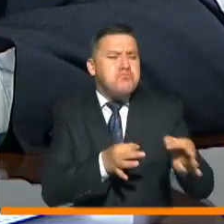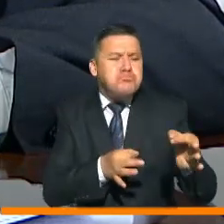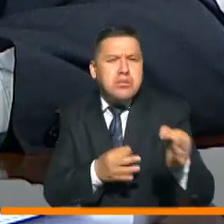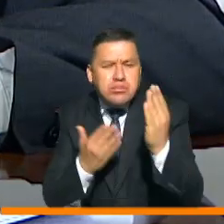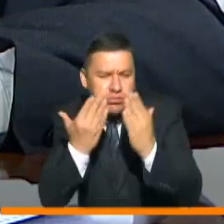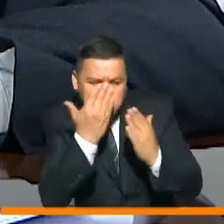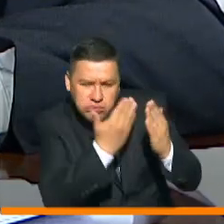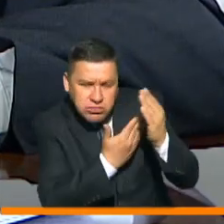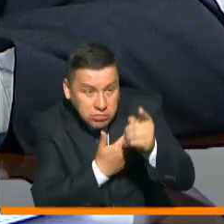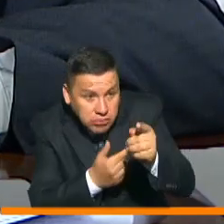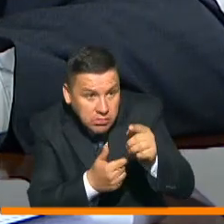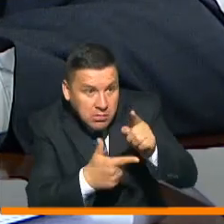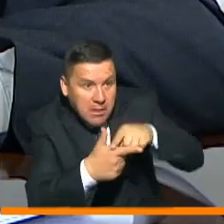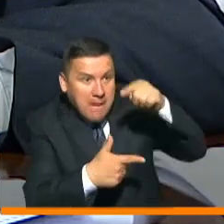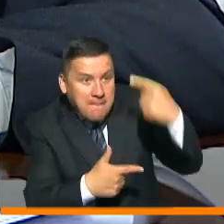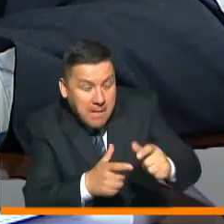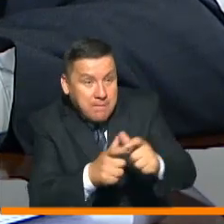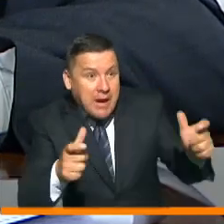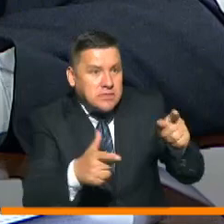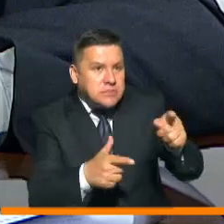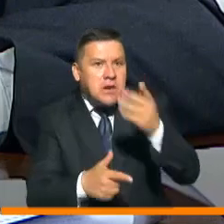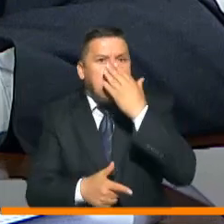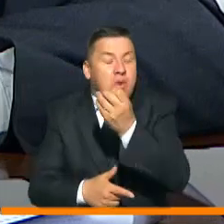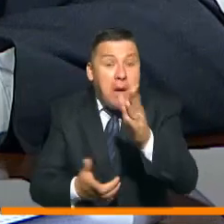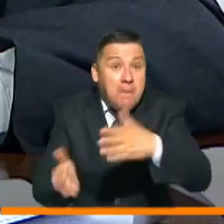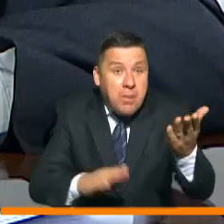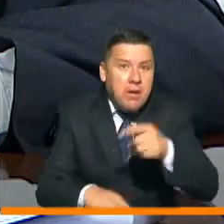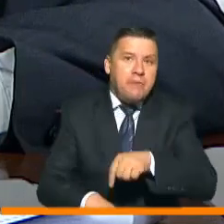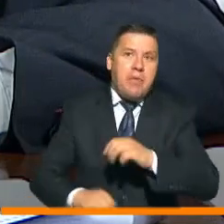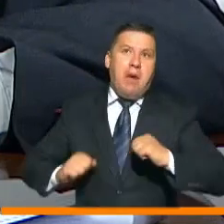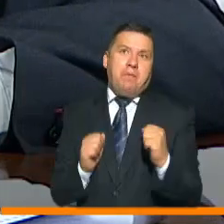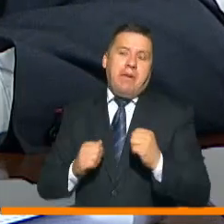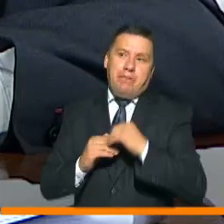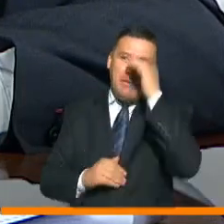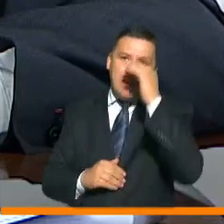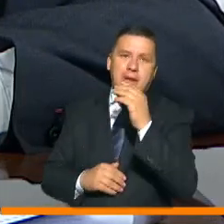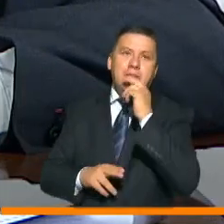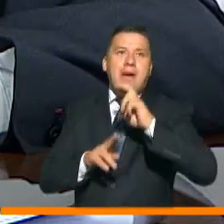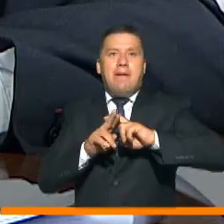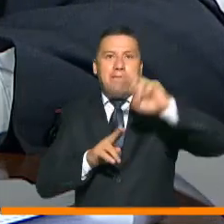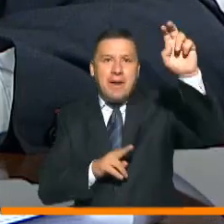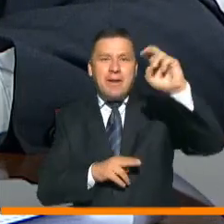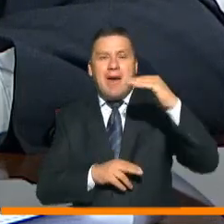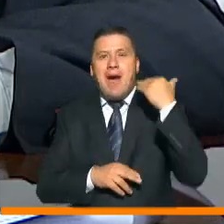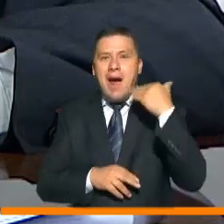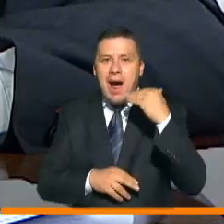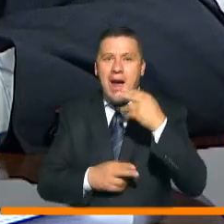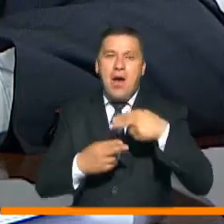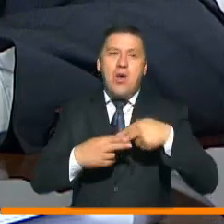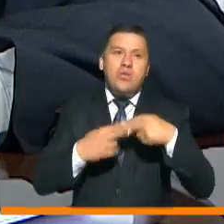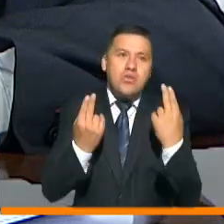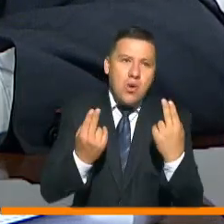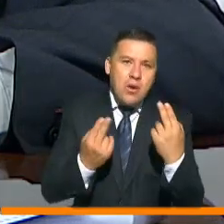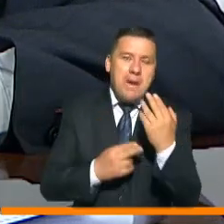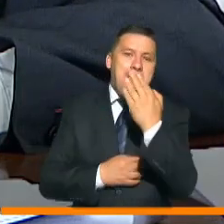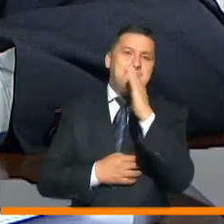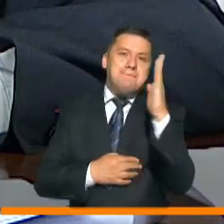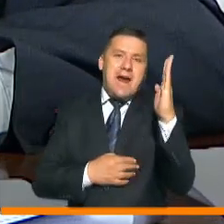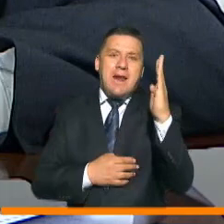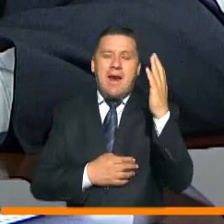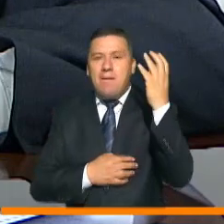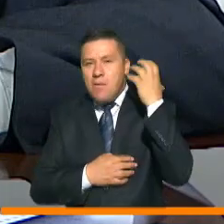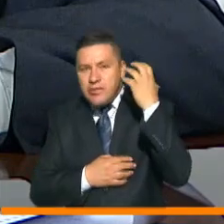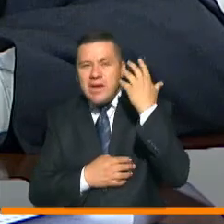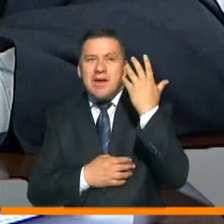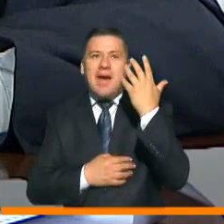observación por aumento en casos y muertes, que son Bogotá, Manizales, Armenia, Tunja, Barranquilla,